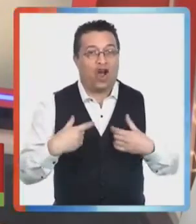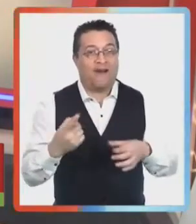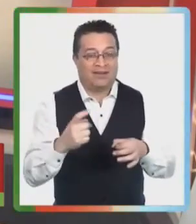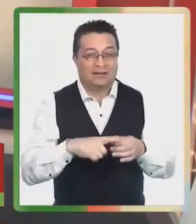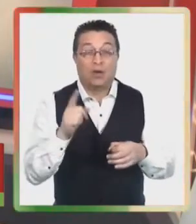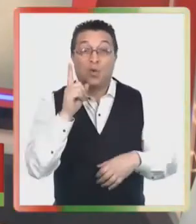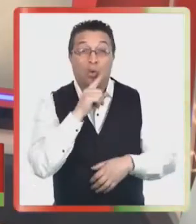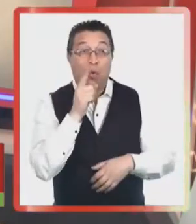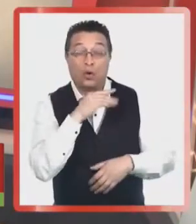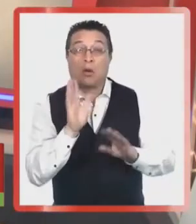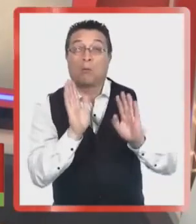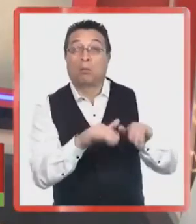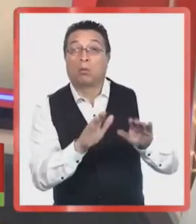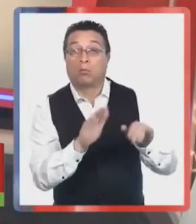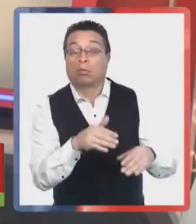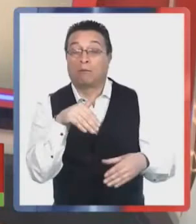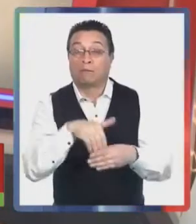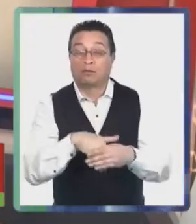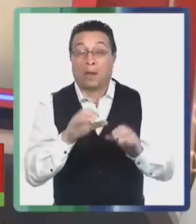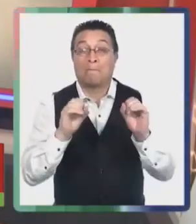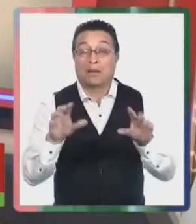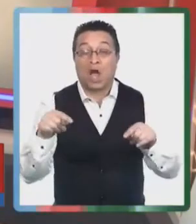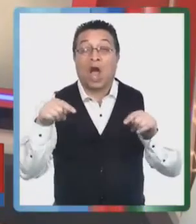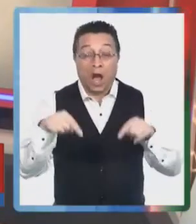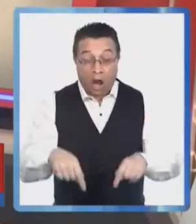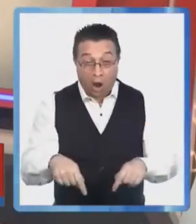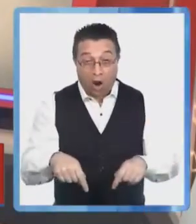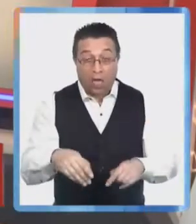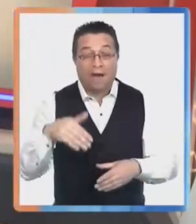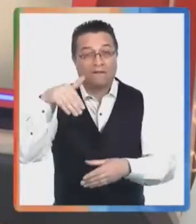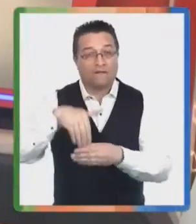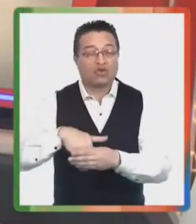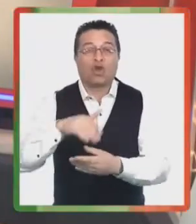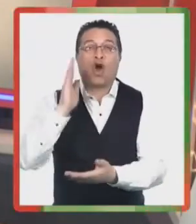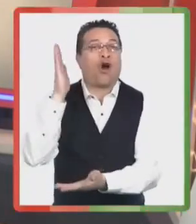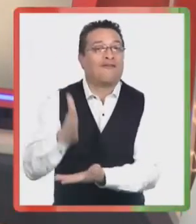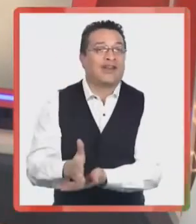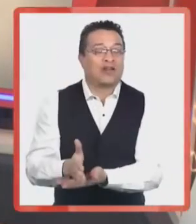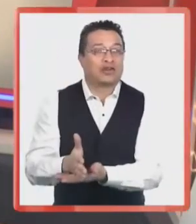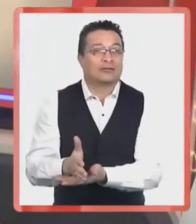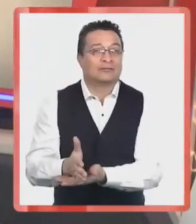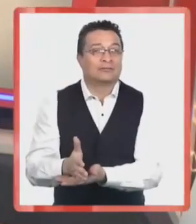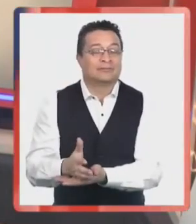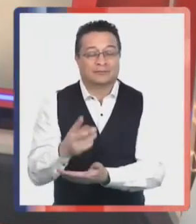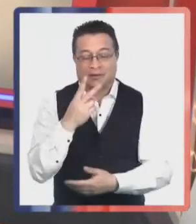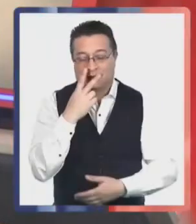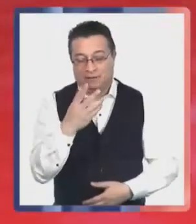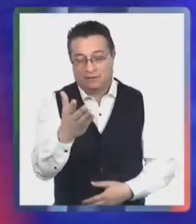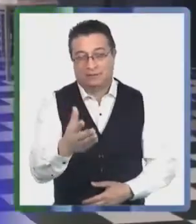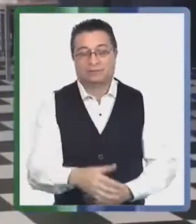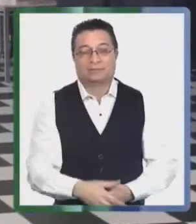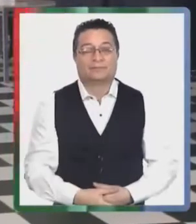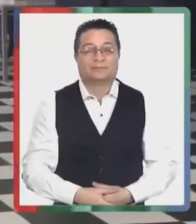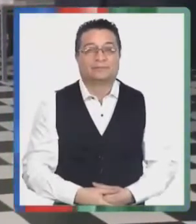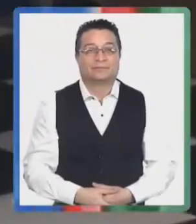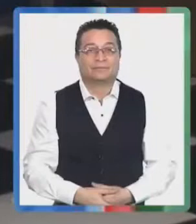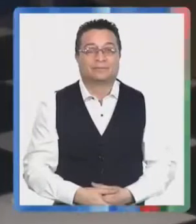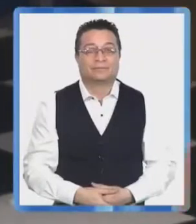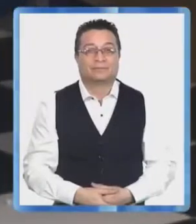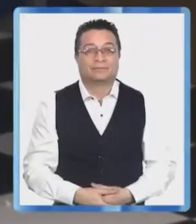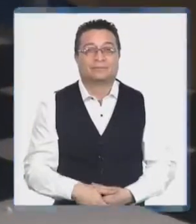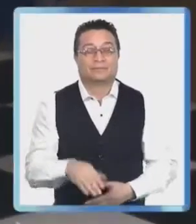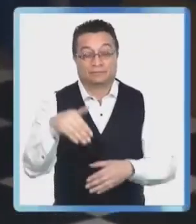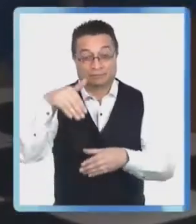han acudido a las urnas en mayoría, pero esta vez el voto será obligatorio. Contivisión nos informa. En